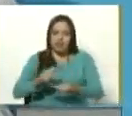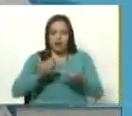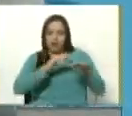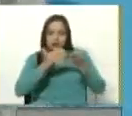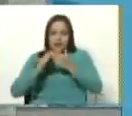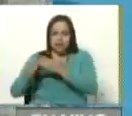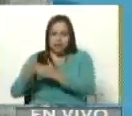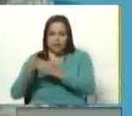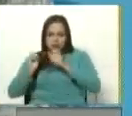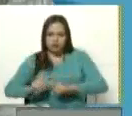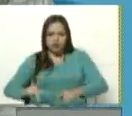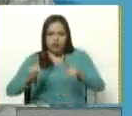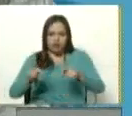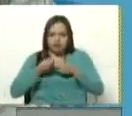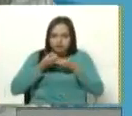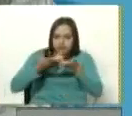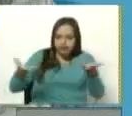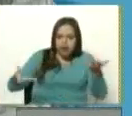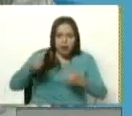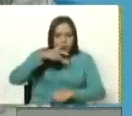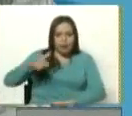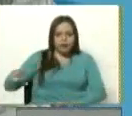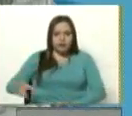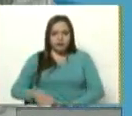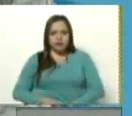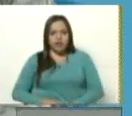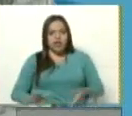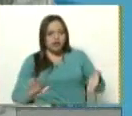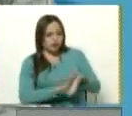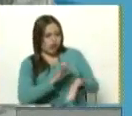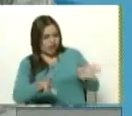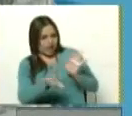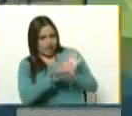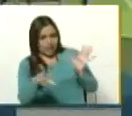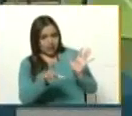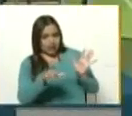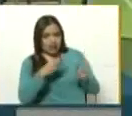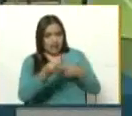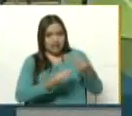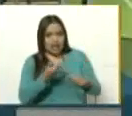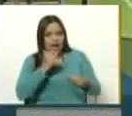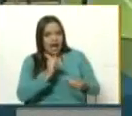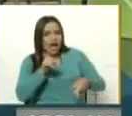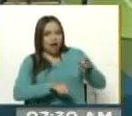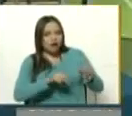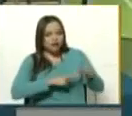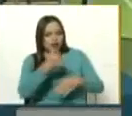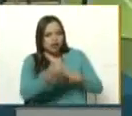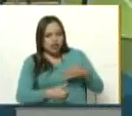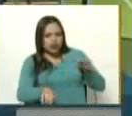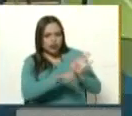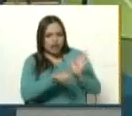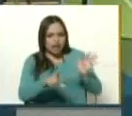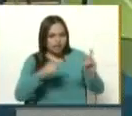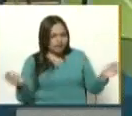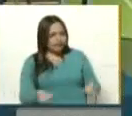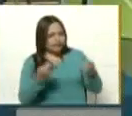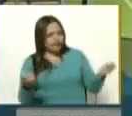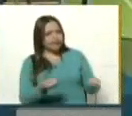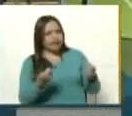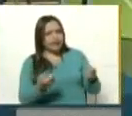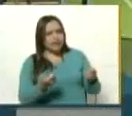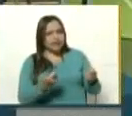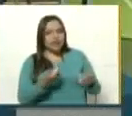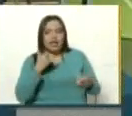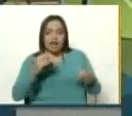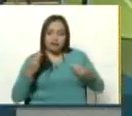que permita que el pueblo se exprese. Ahora, en cuanto a lo legal, a la legalidad, existen algunos proyectos de leyes que al parecer han llegado a